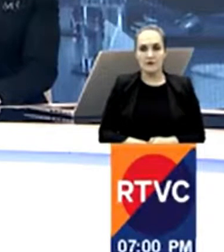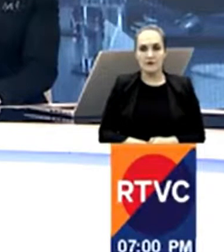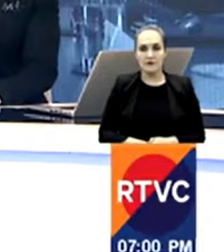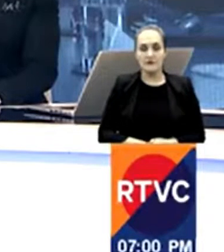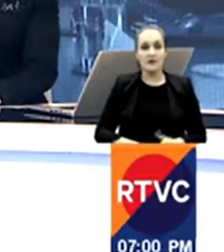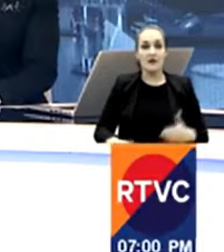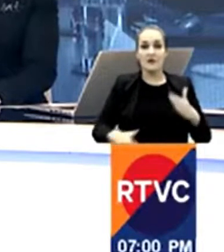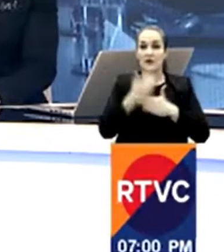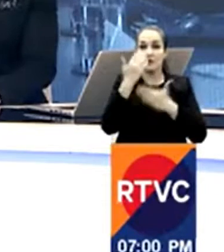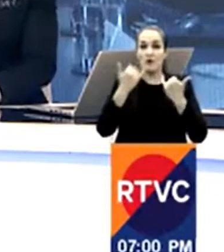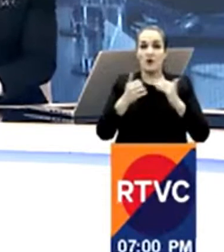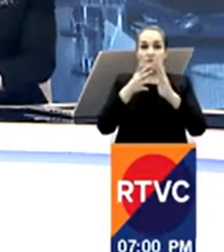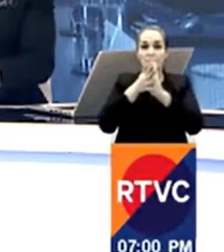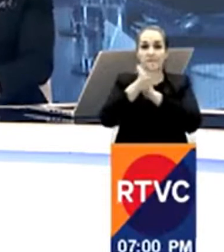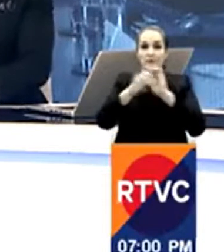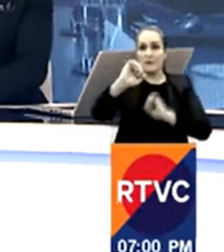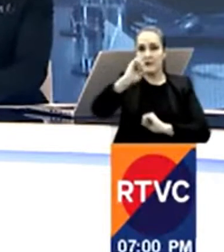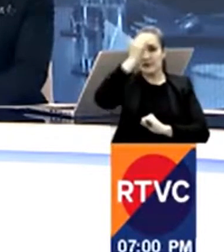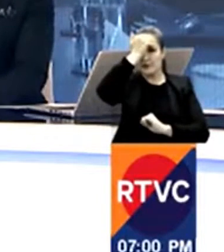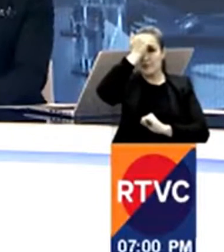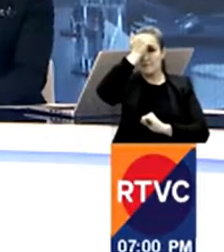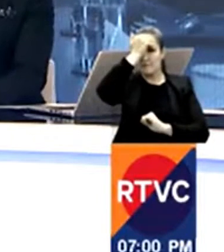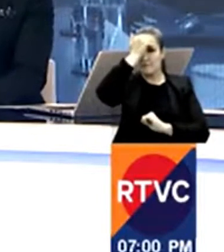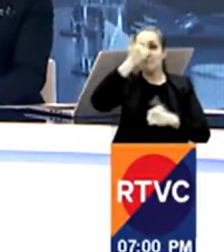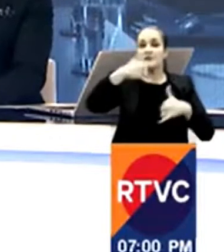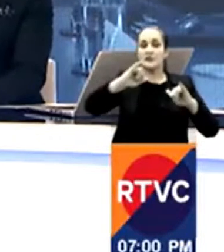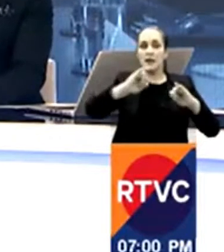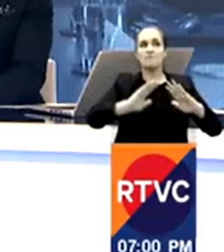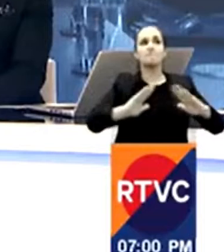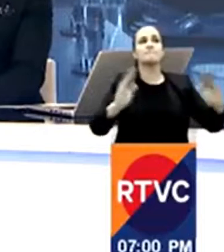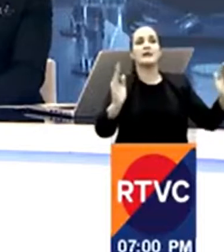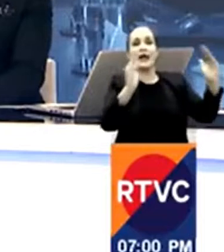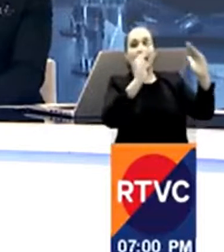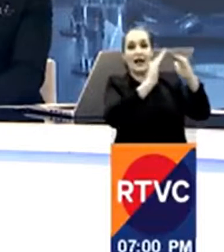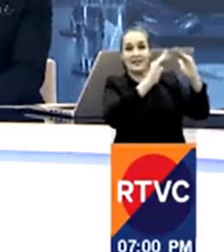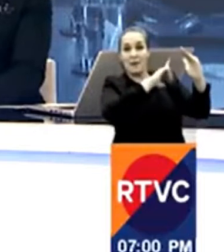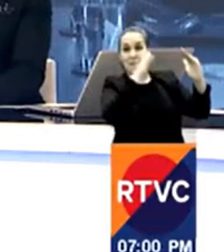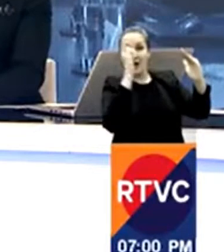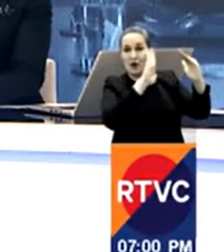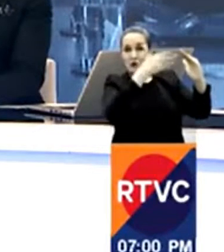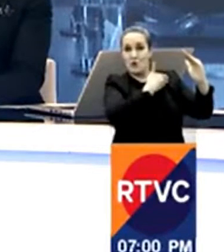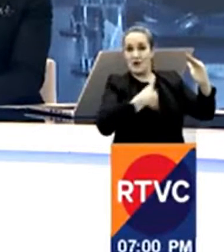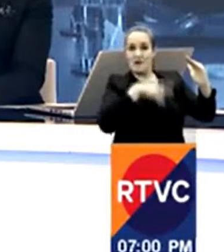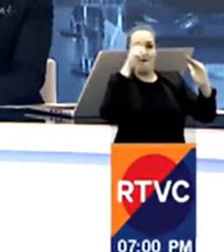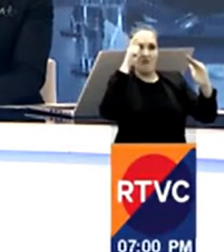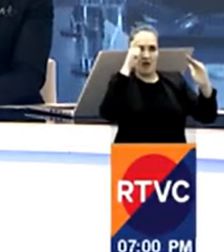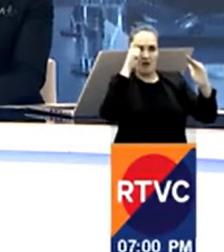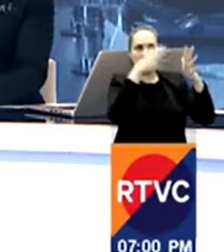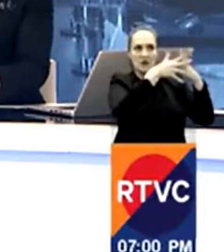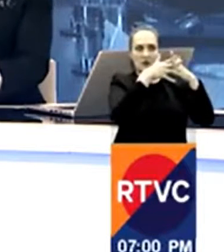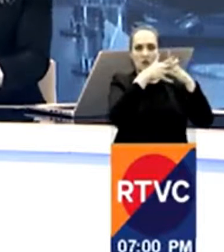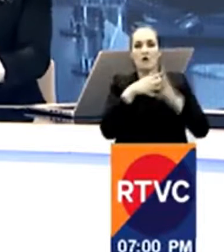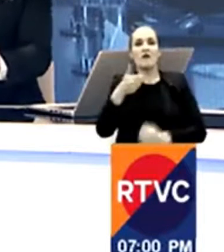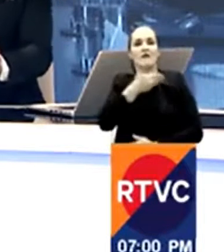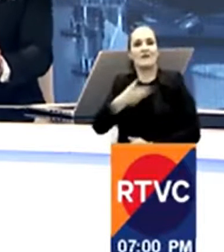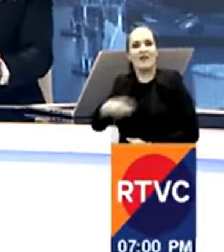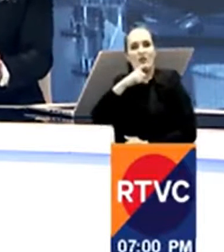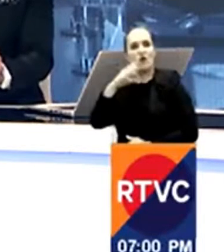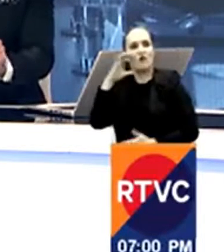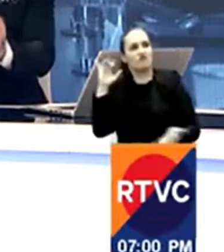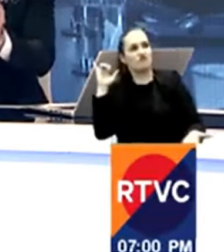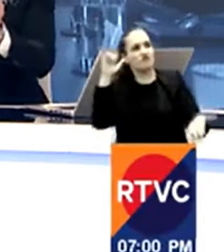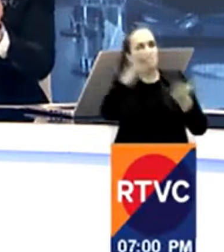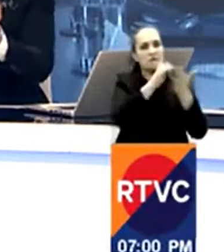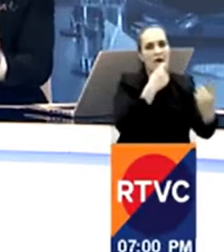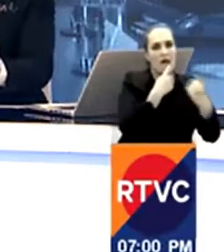Iniciamos nuestra emisión central y se cumplió en la Casa Blanca el encuentro entre los presidentes Joe Biden e Iván Duque. La reunión deja